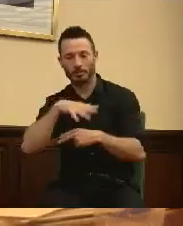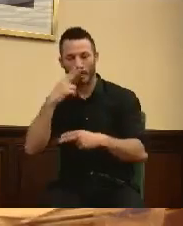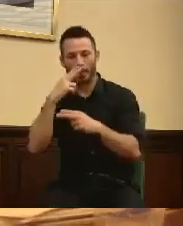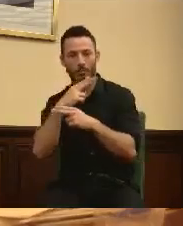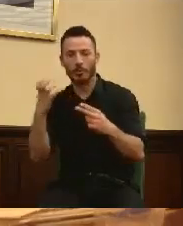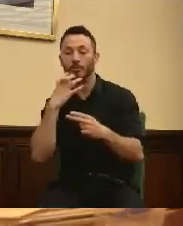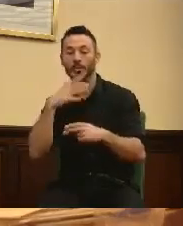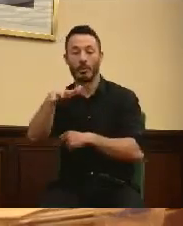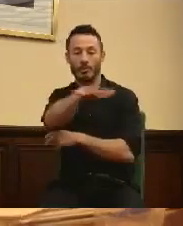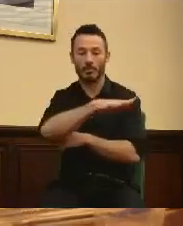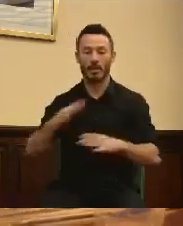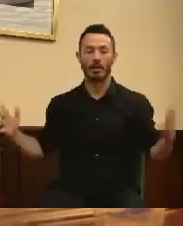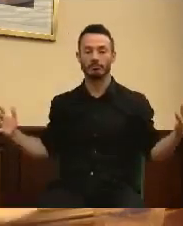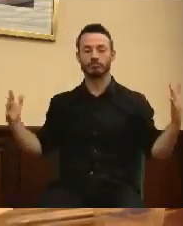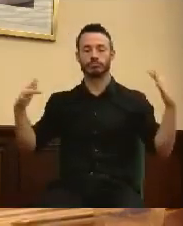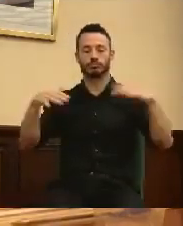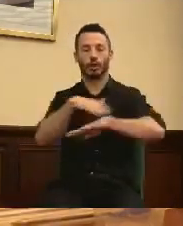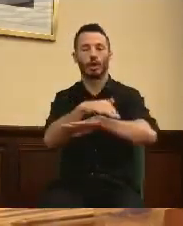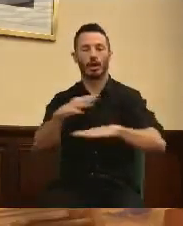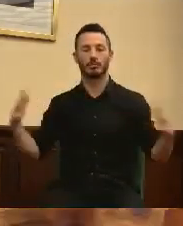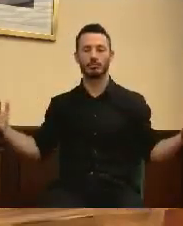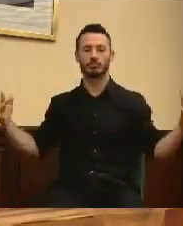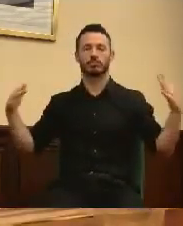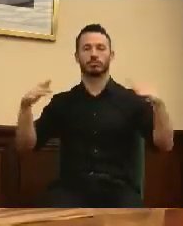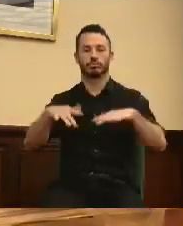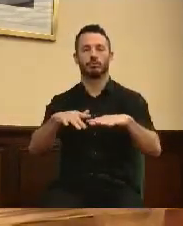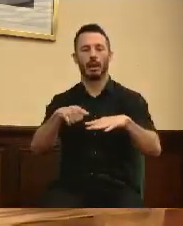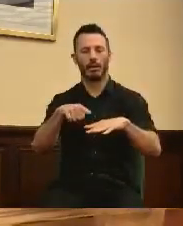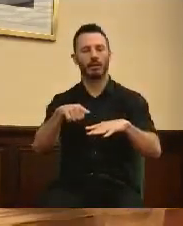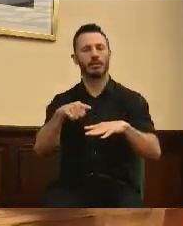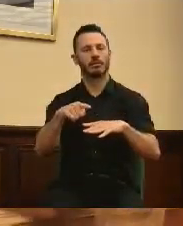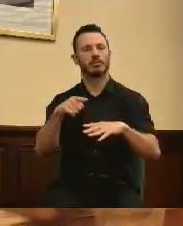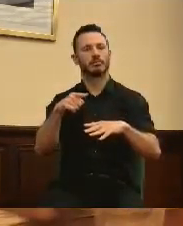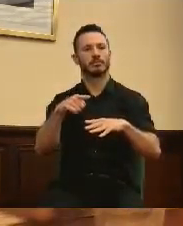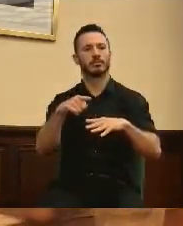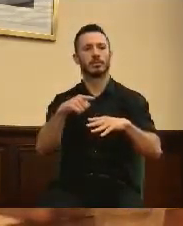tomando plazas y calles y cuestionando y debatiendo las